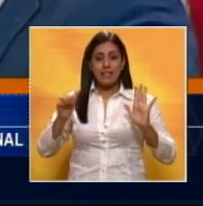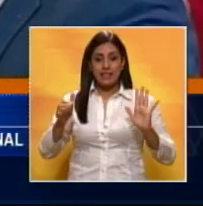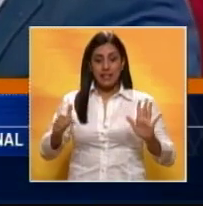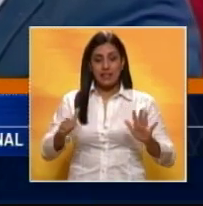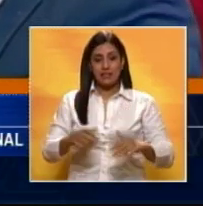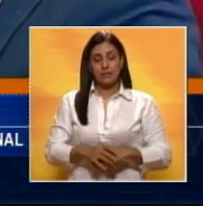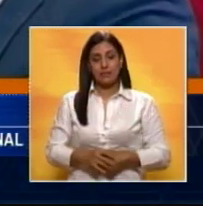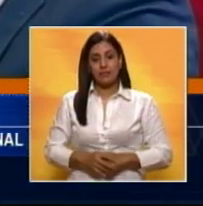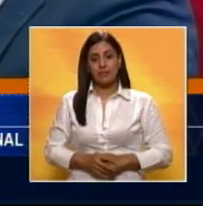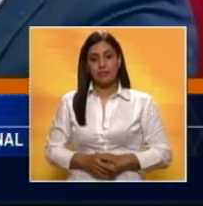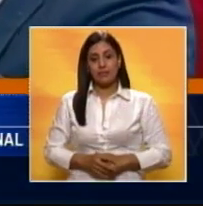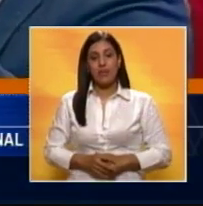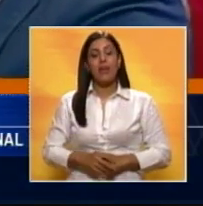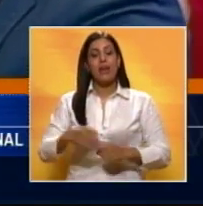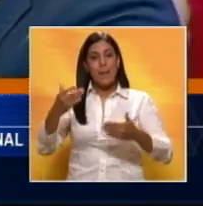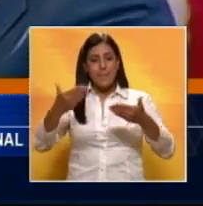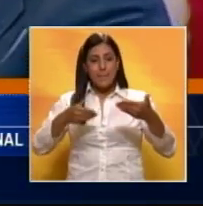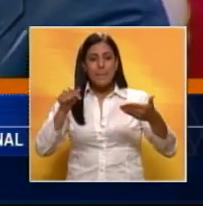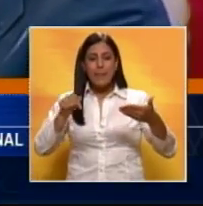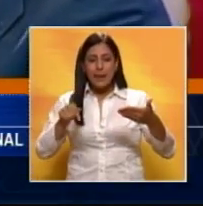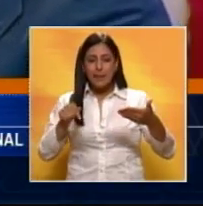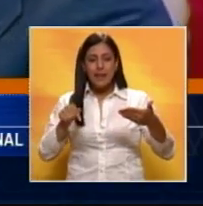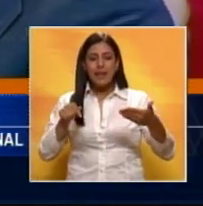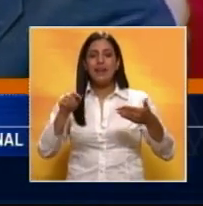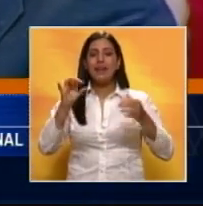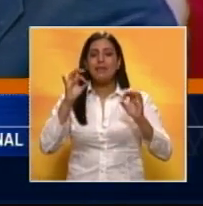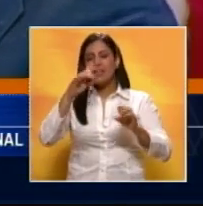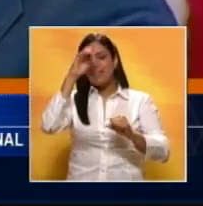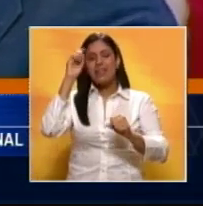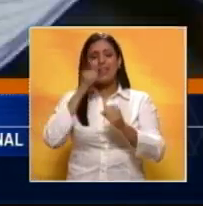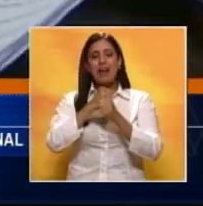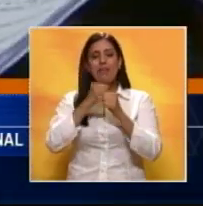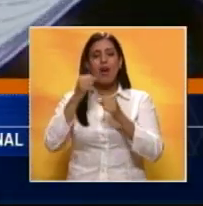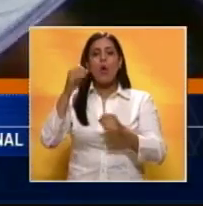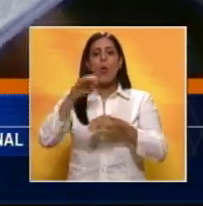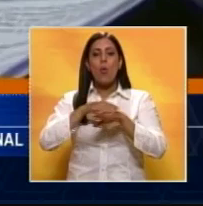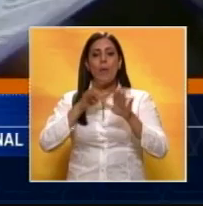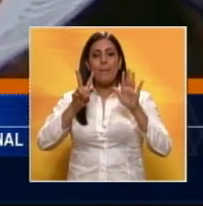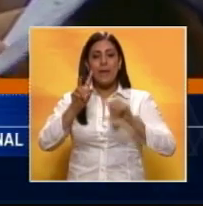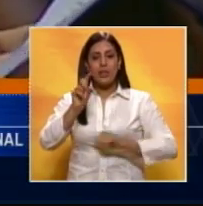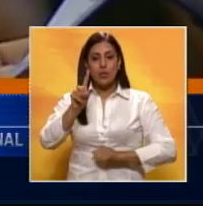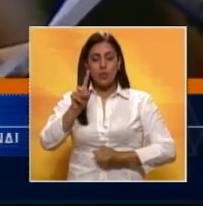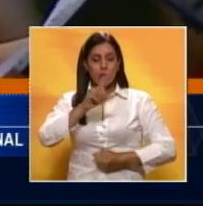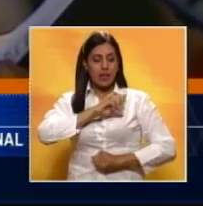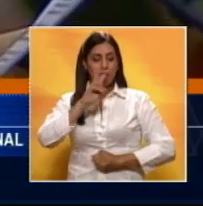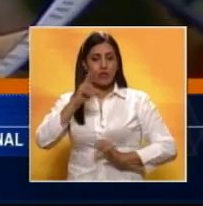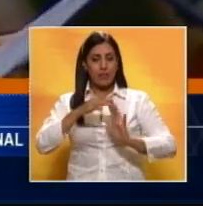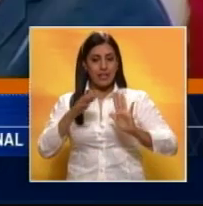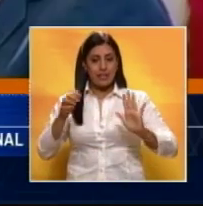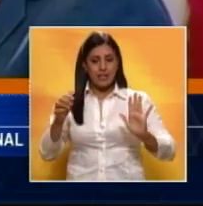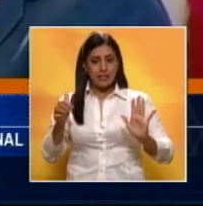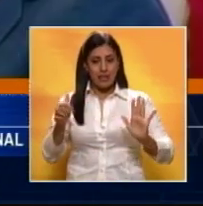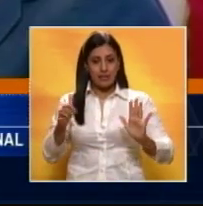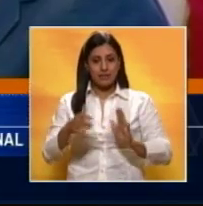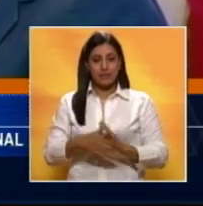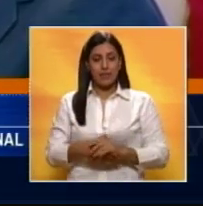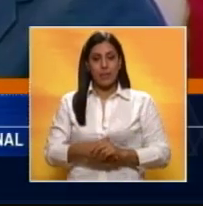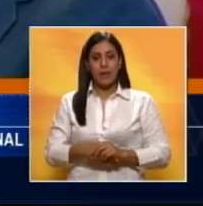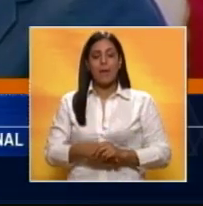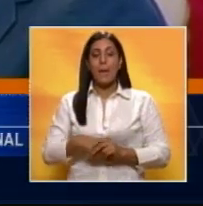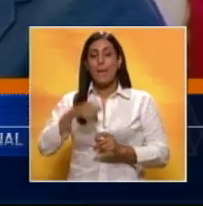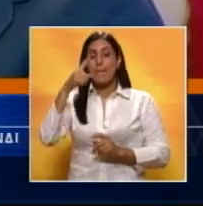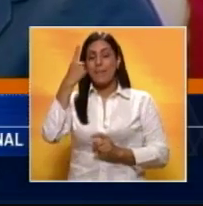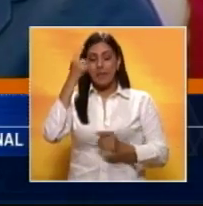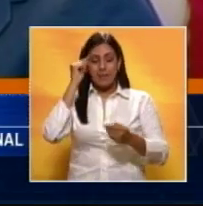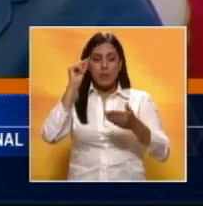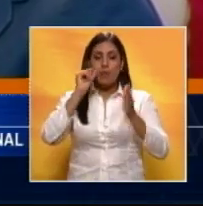2016. En el acta de la sesión ordinaria del jueves 21 de enero del 2016, como